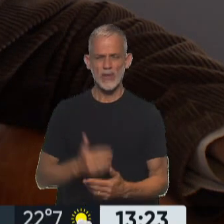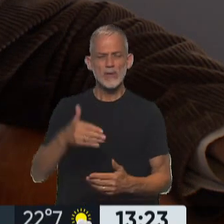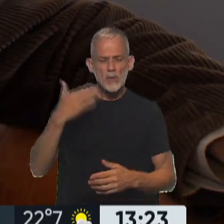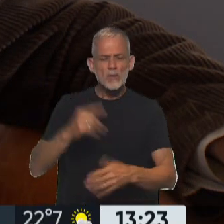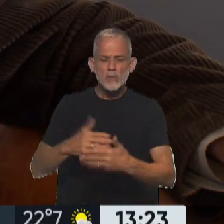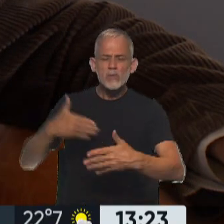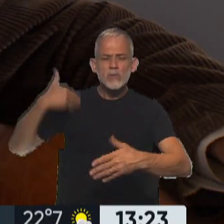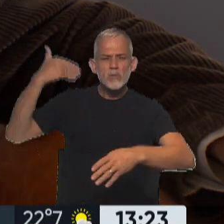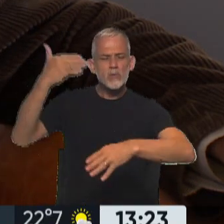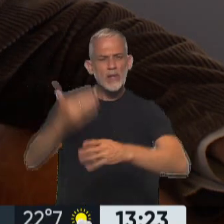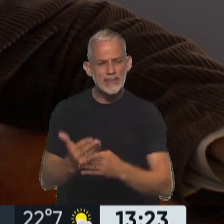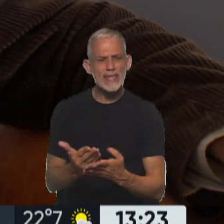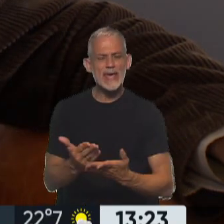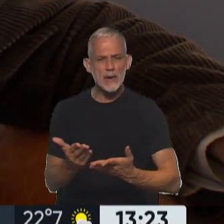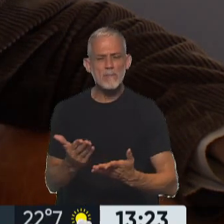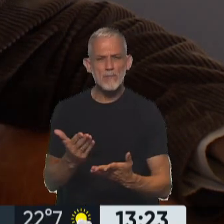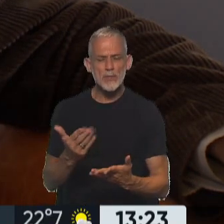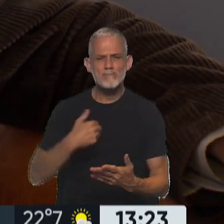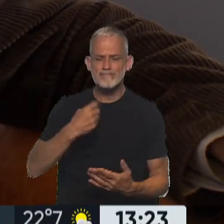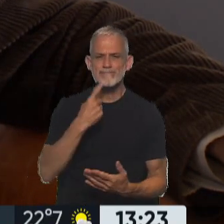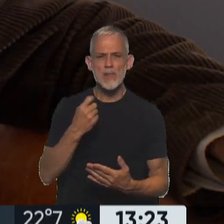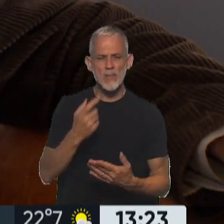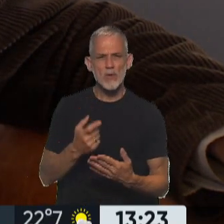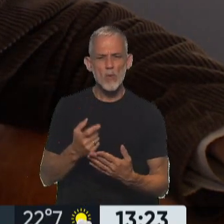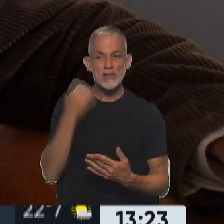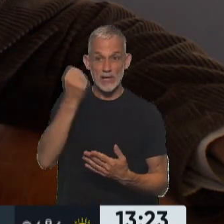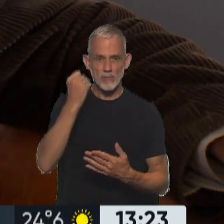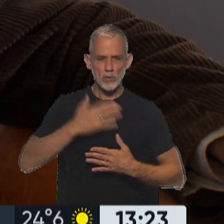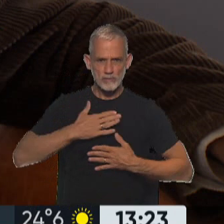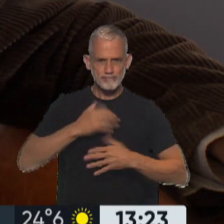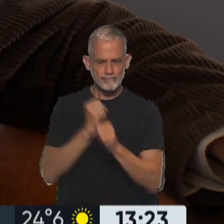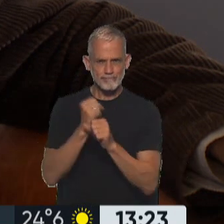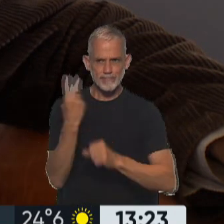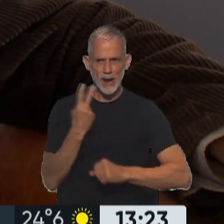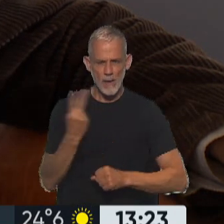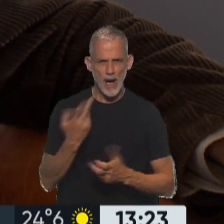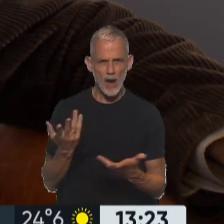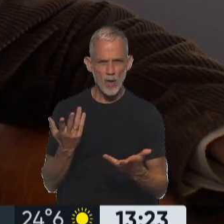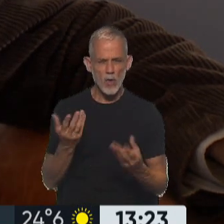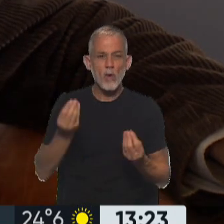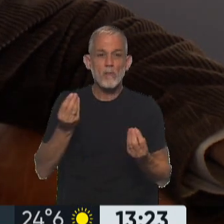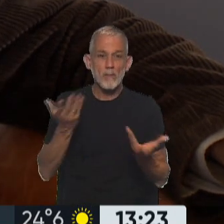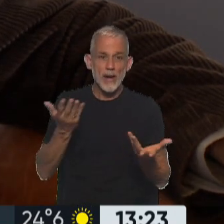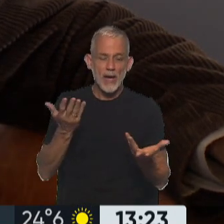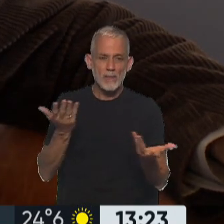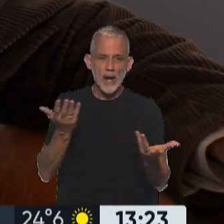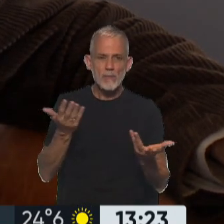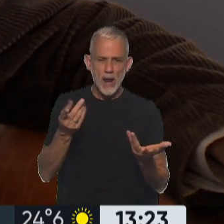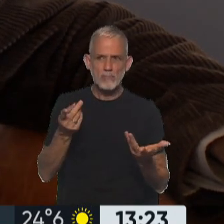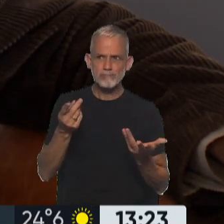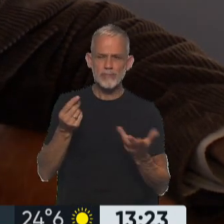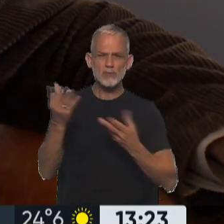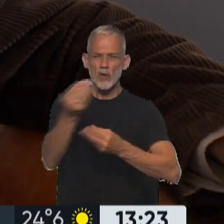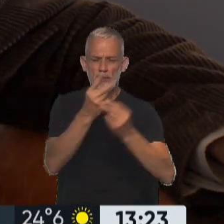tanto tiempo me he dado cuenta de la importancia que ha tenido nuestro trabajo para, bueno, la solidaridad mundial, para